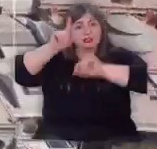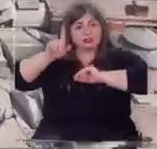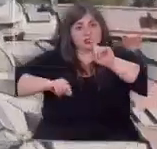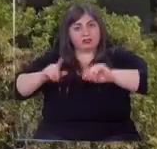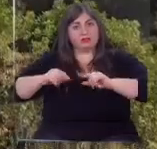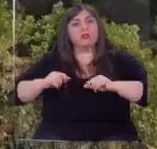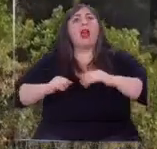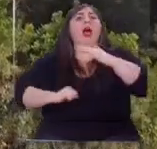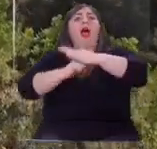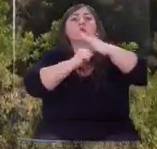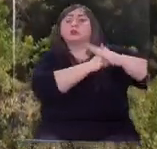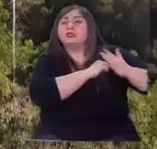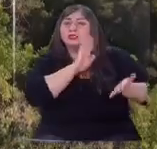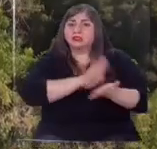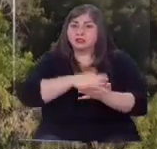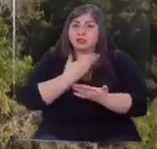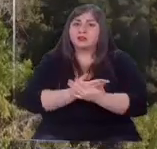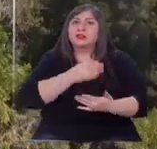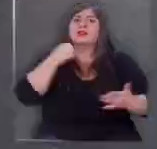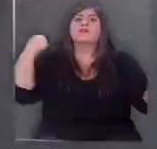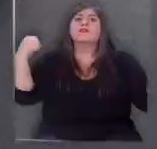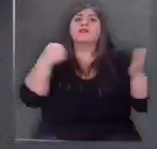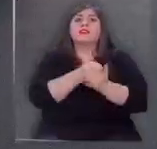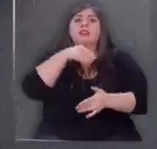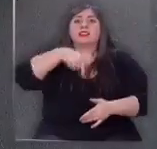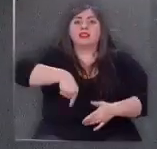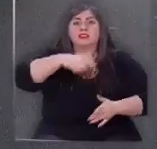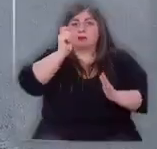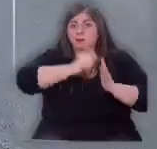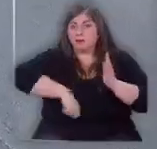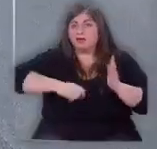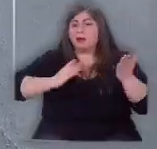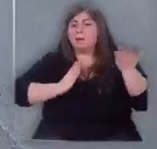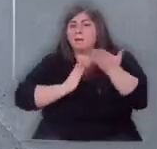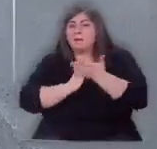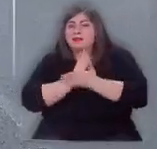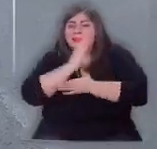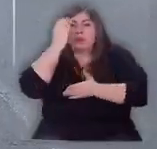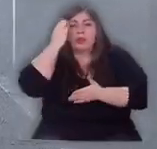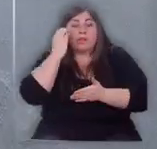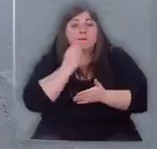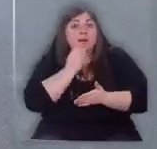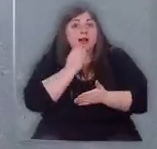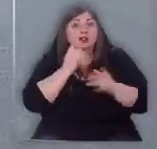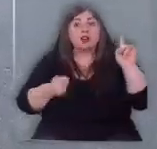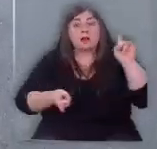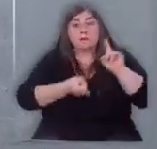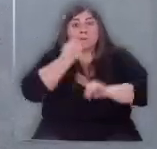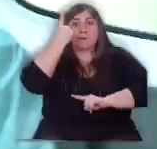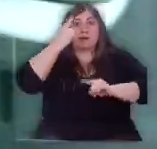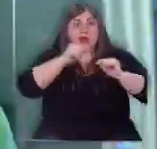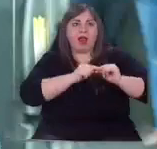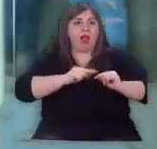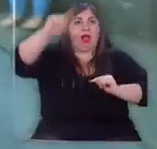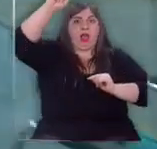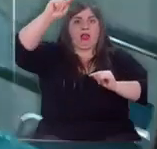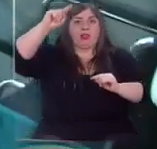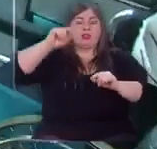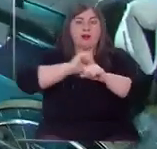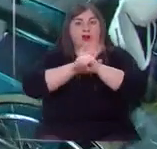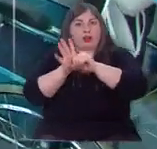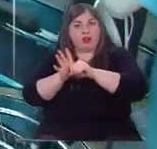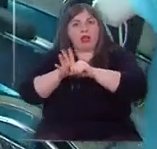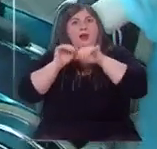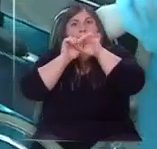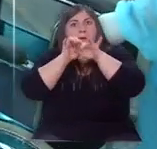hace la autoridad sanitaria, que señalan que a fines de este mes y principios de mayo podría darse el primer pic de coronavirus, y vemos que la propagación